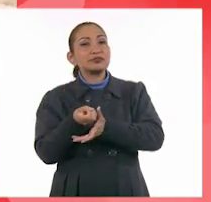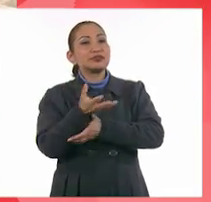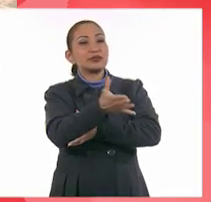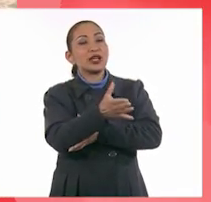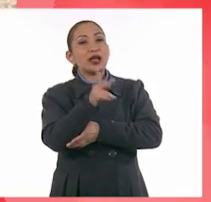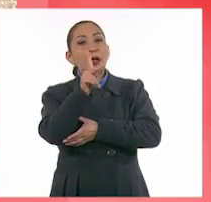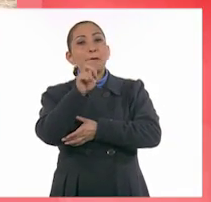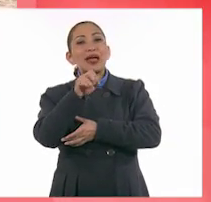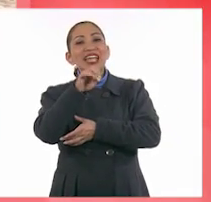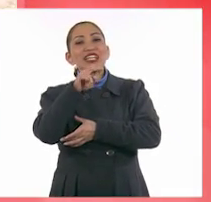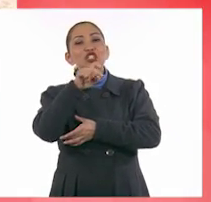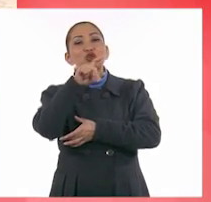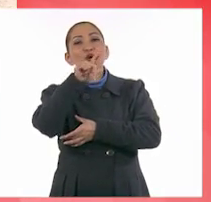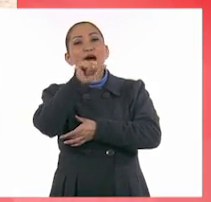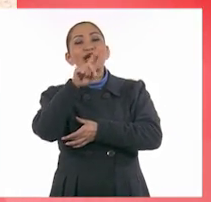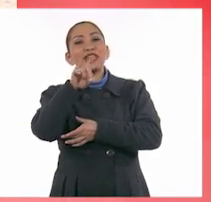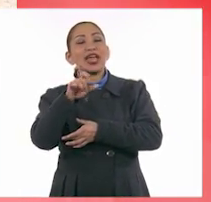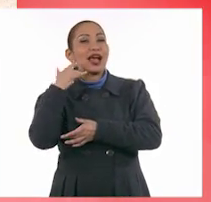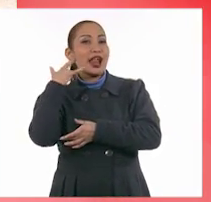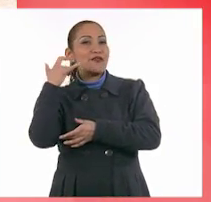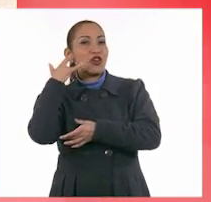como Península de California.